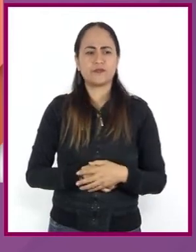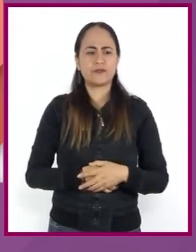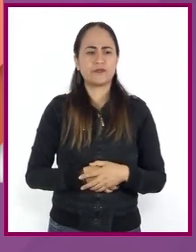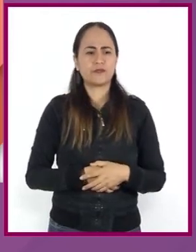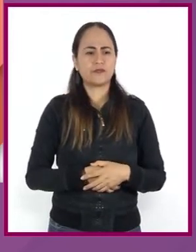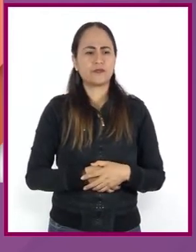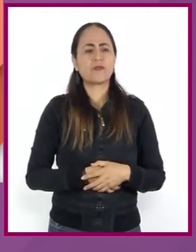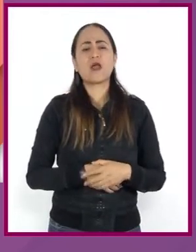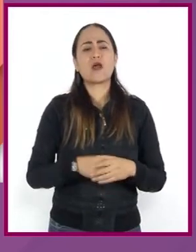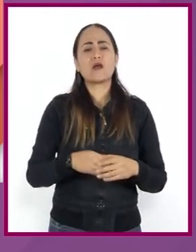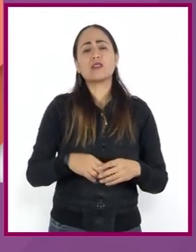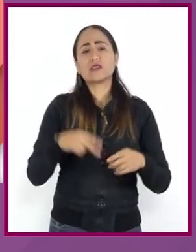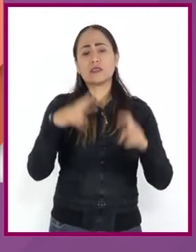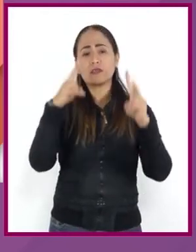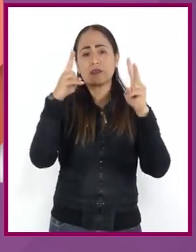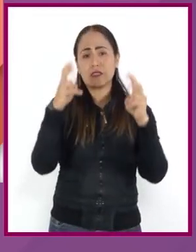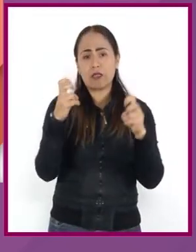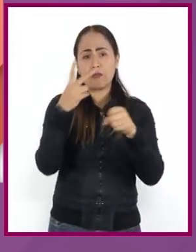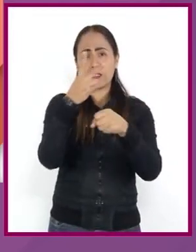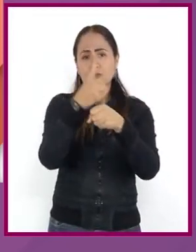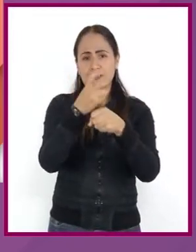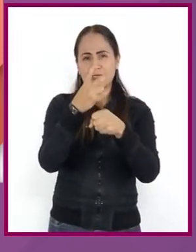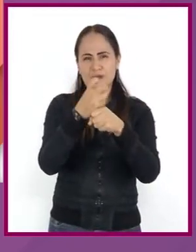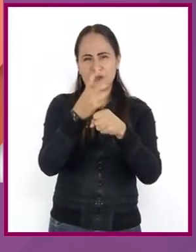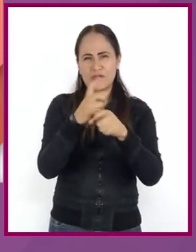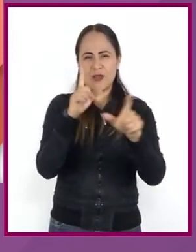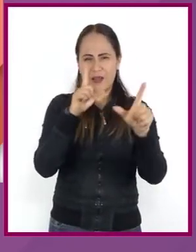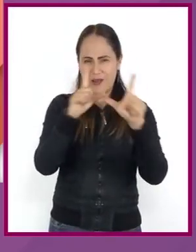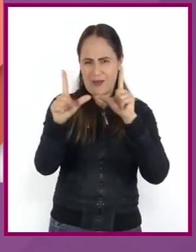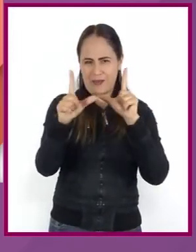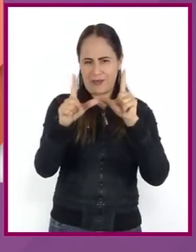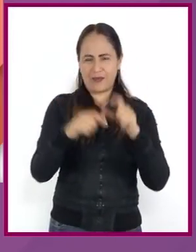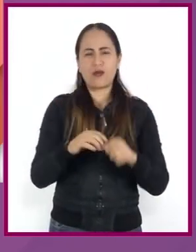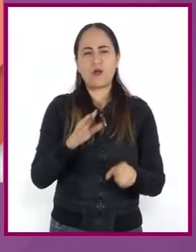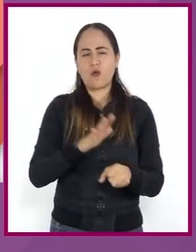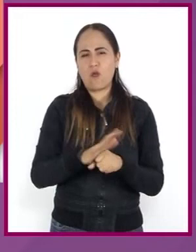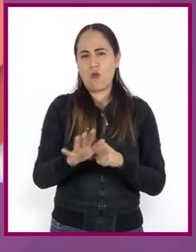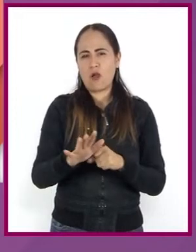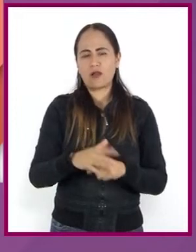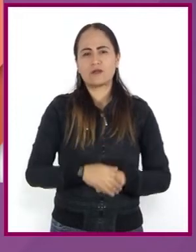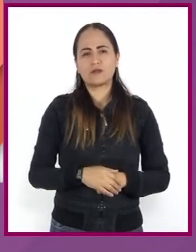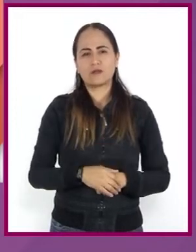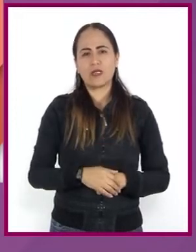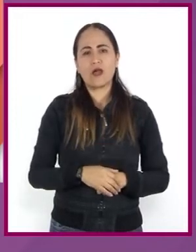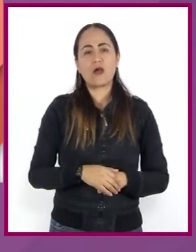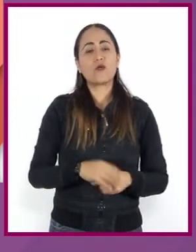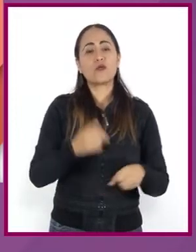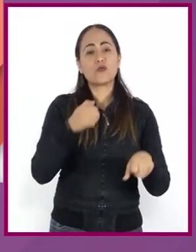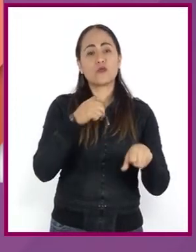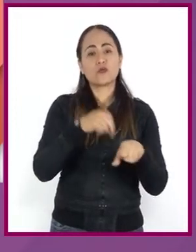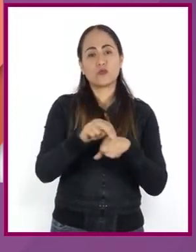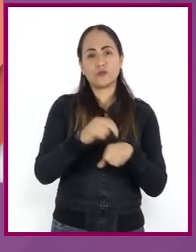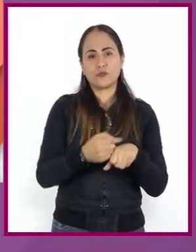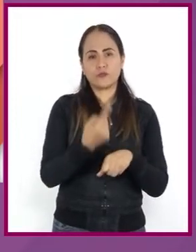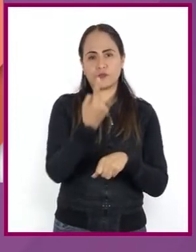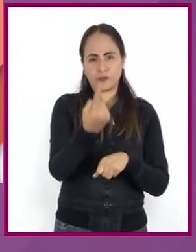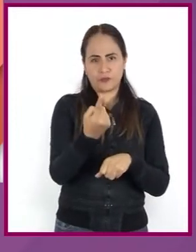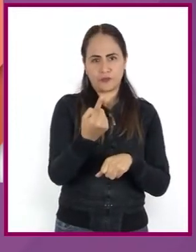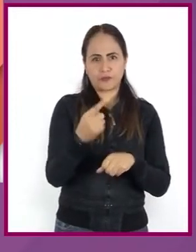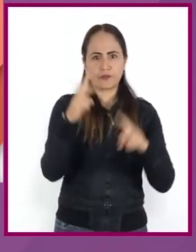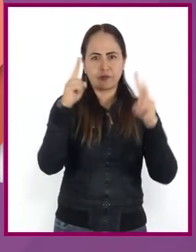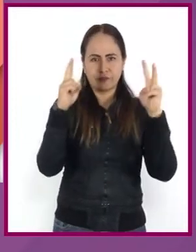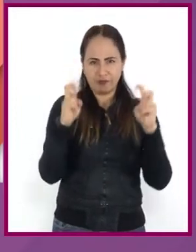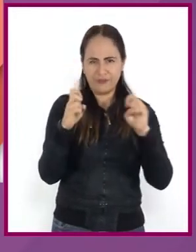clausulados presentan la siguiente tipografía. Suelen numerarse antes del subtítulo del lado izquierdo,